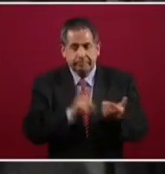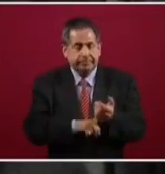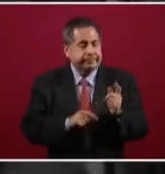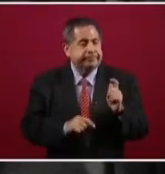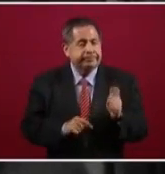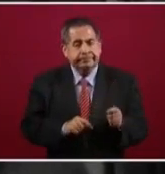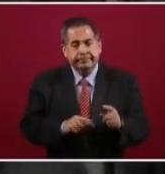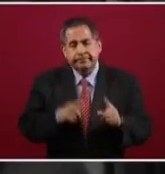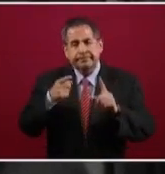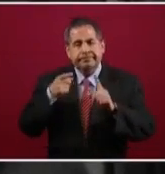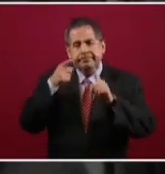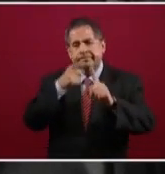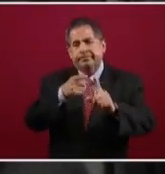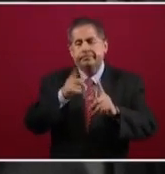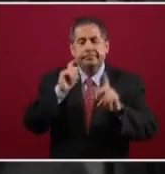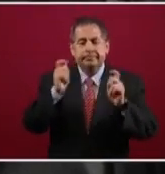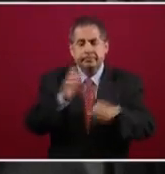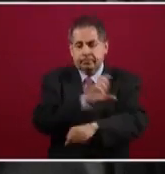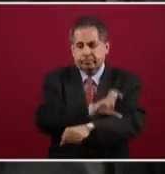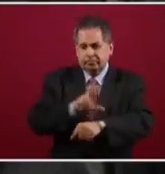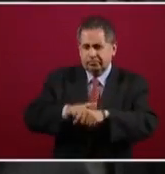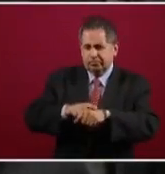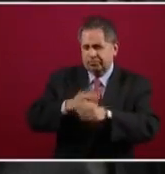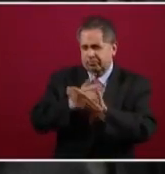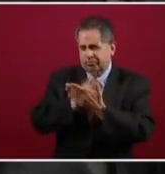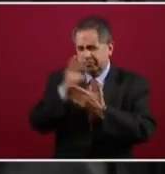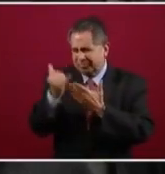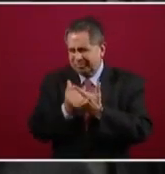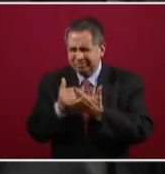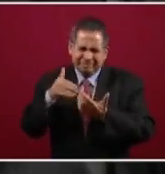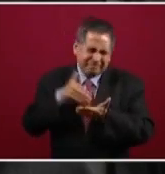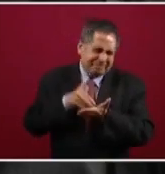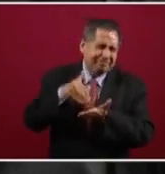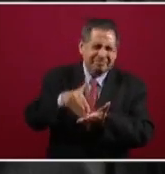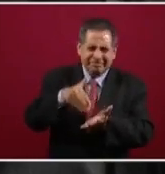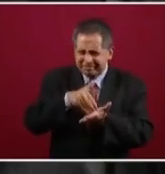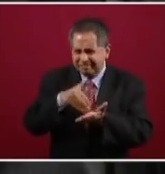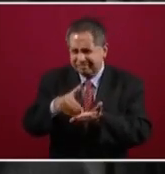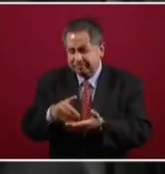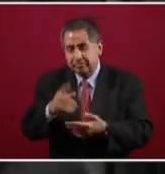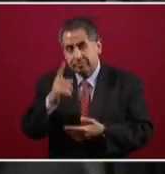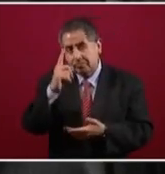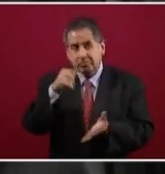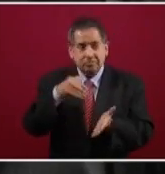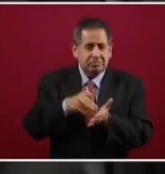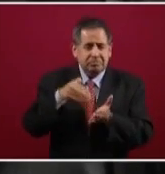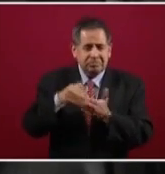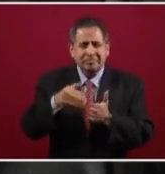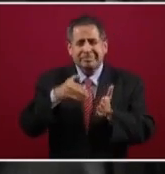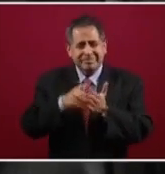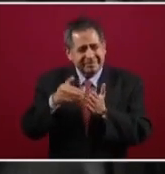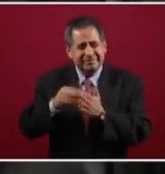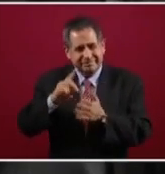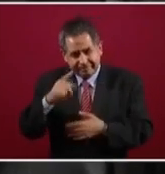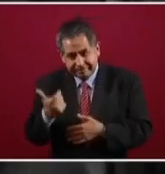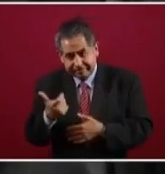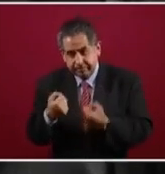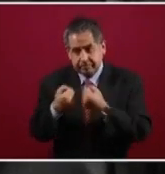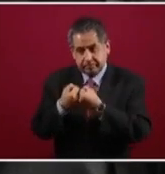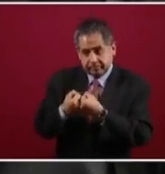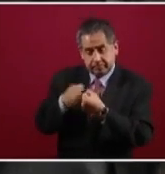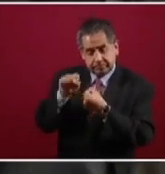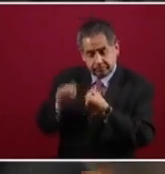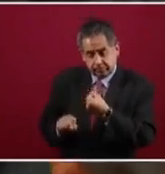tenía el objetivo de coordinar proyectos millonarios. Estamos hablando de 1 millón de millones de pesos en la frontera